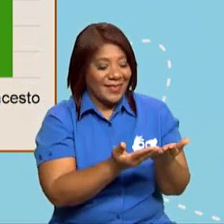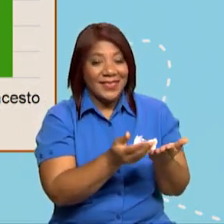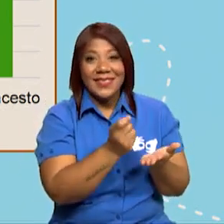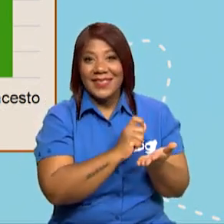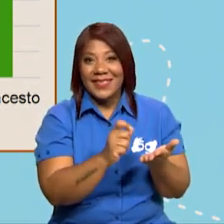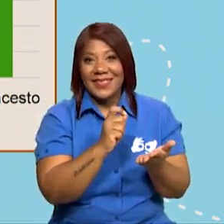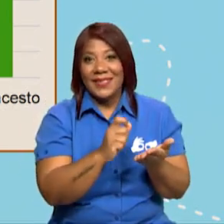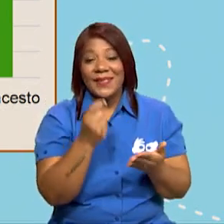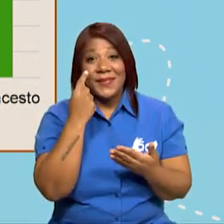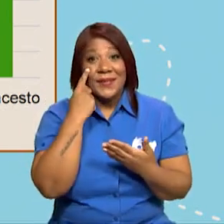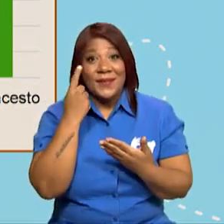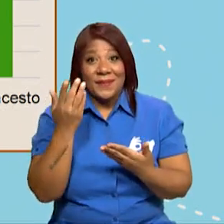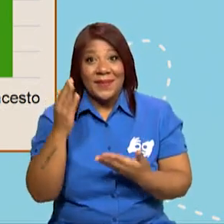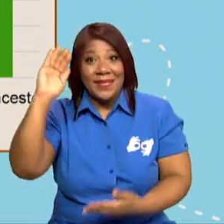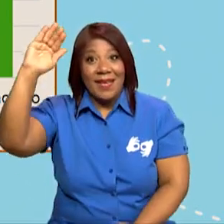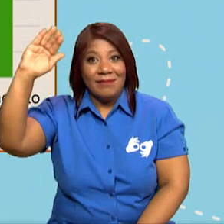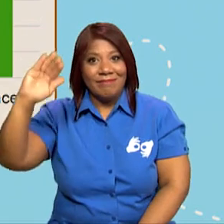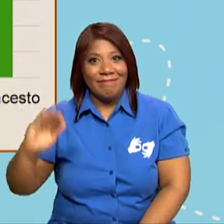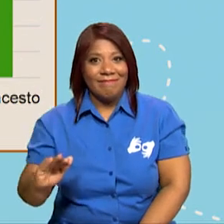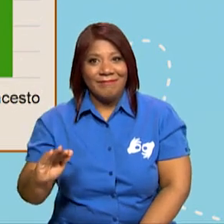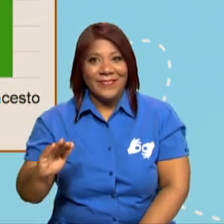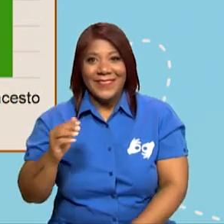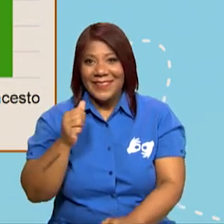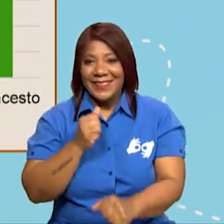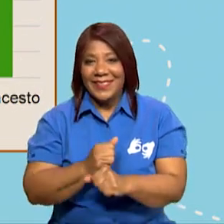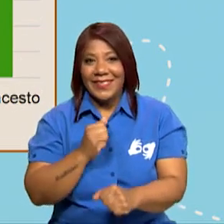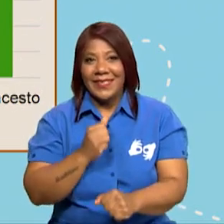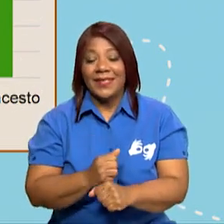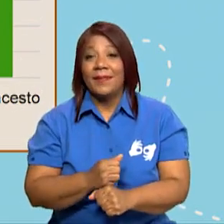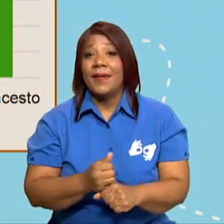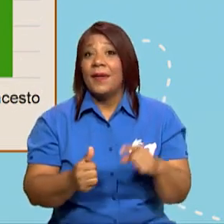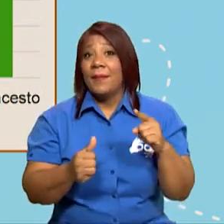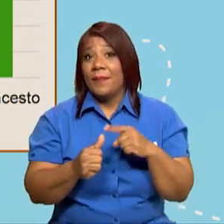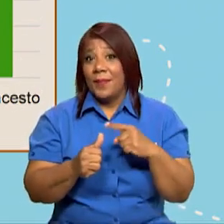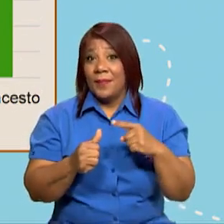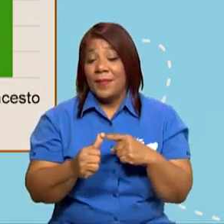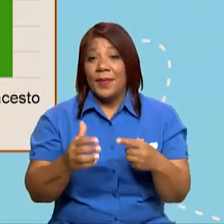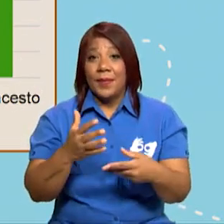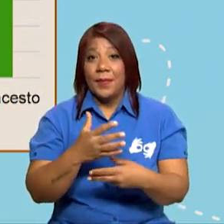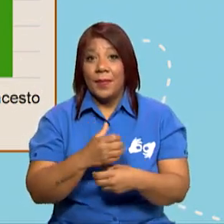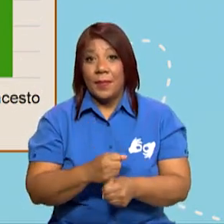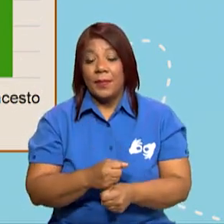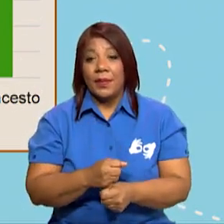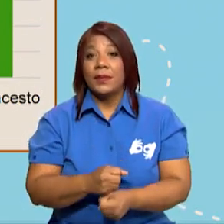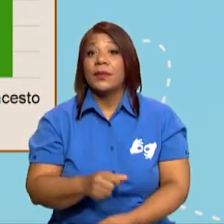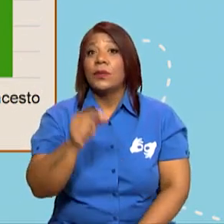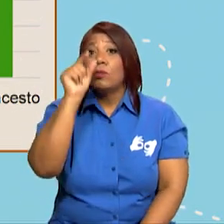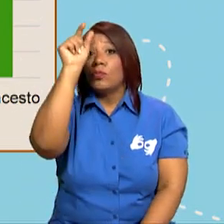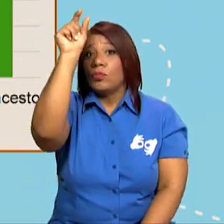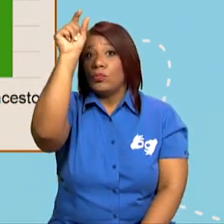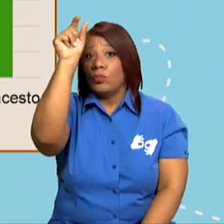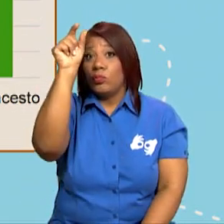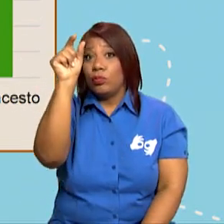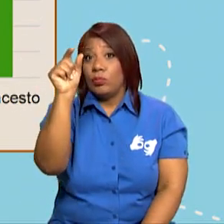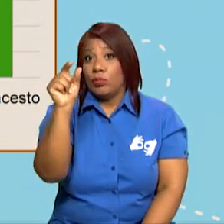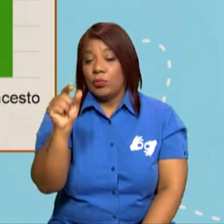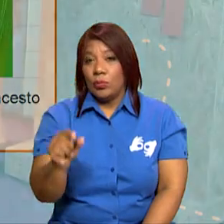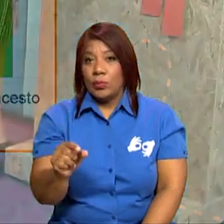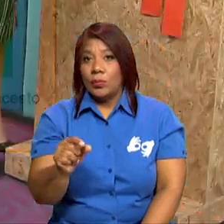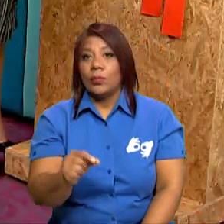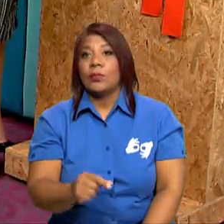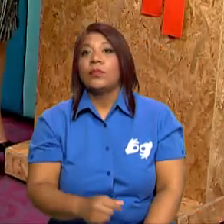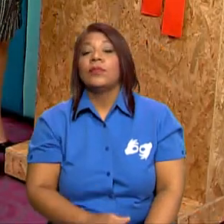nuestro muro de trabajo. Primero vamos a trazar una línea vertical que se va a unir con una